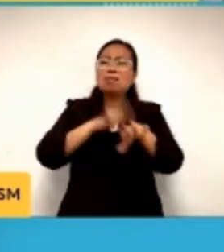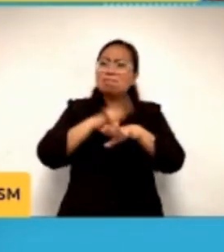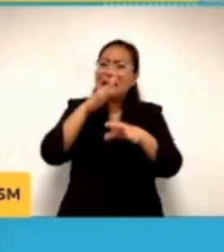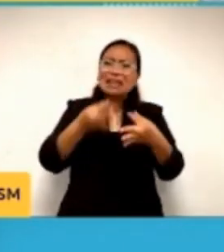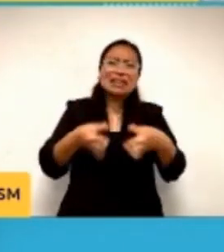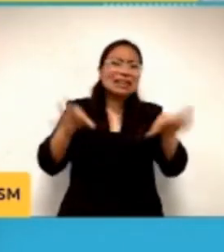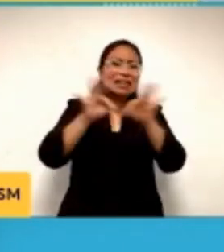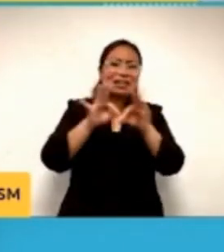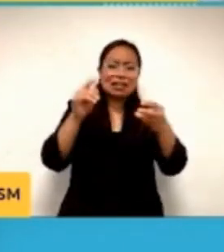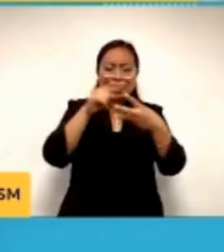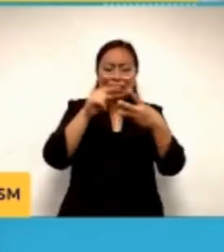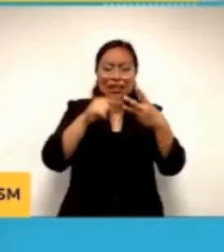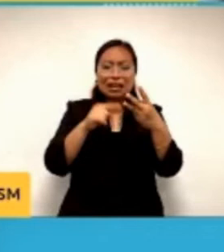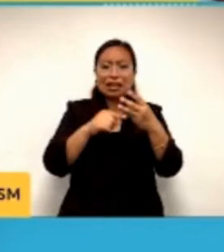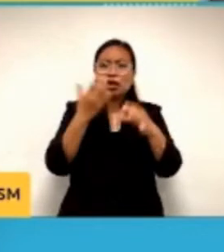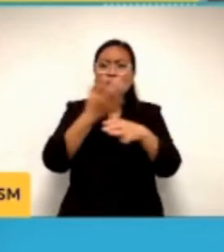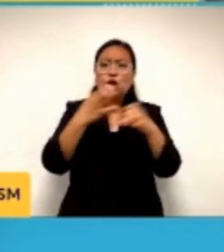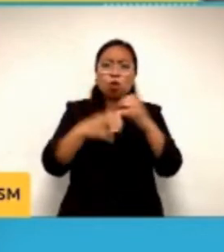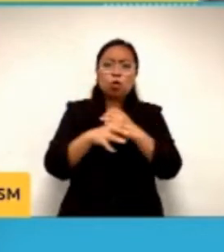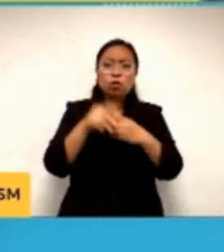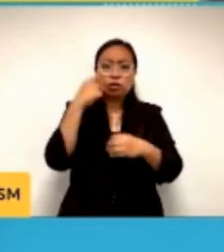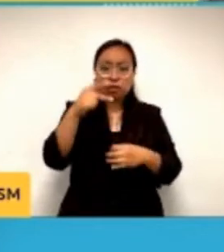prioridades? Porque si tú